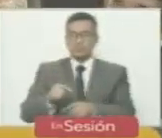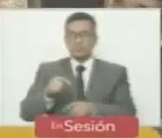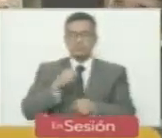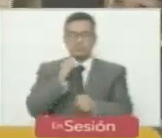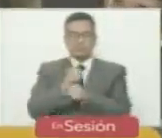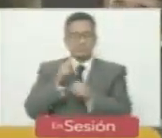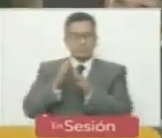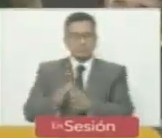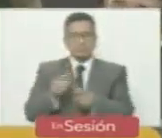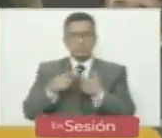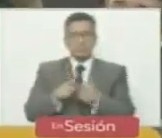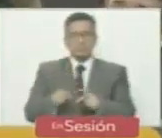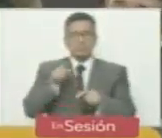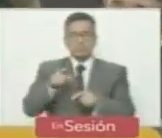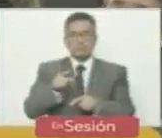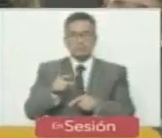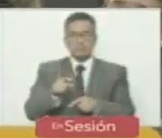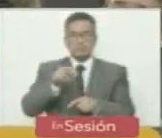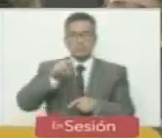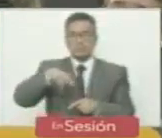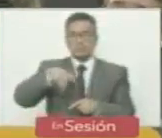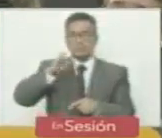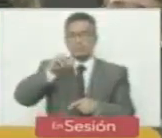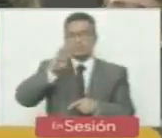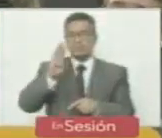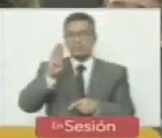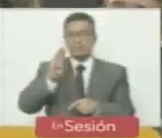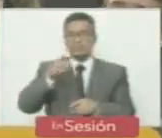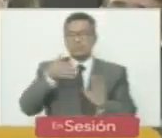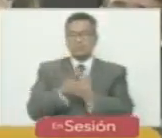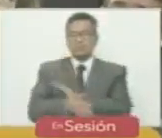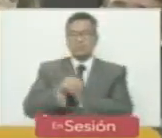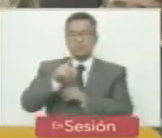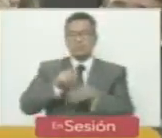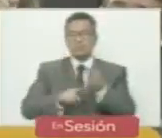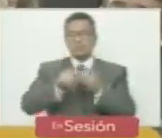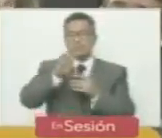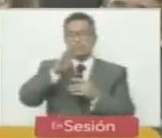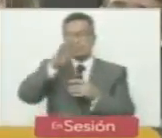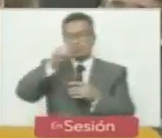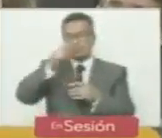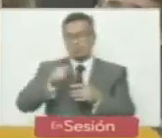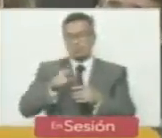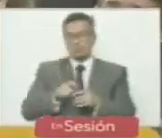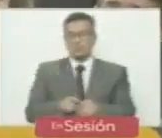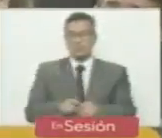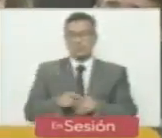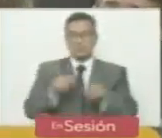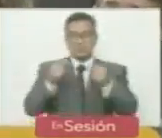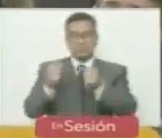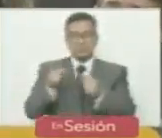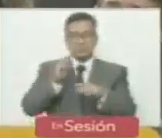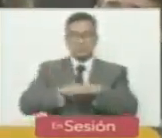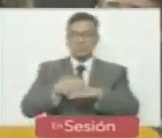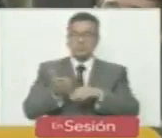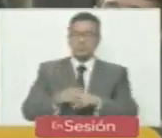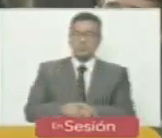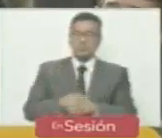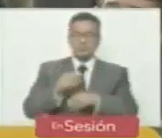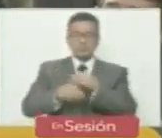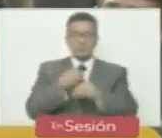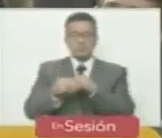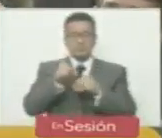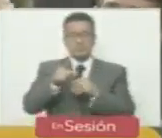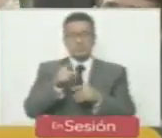laboral, pero que en el PIB de cualquier país significa la cuarta parte de la riqueza, porque genera en